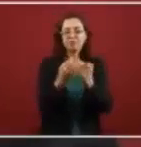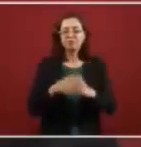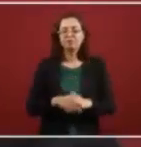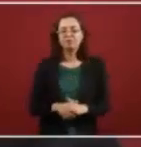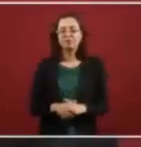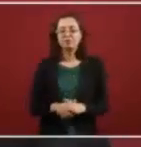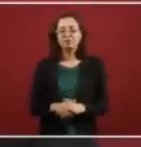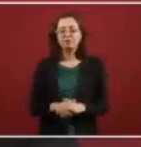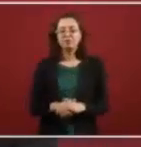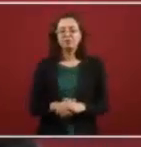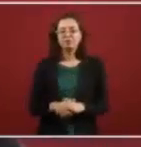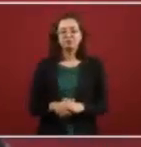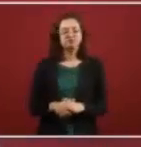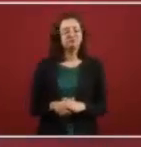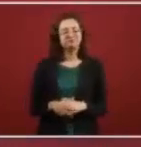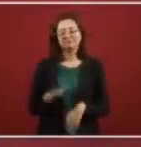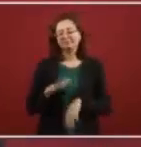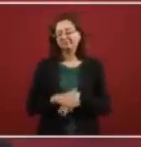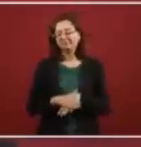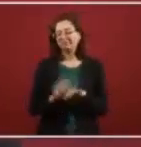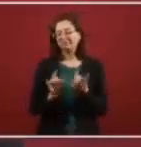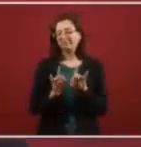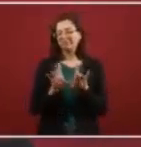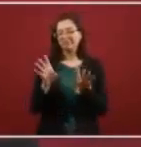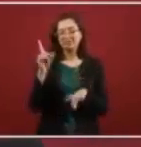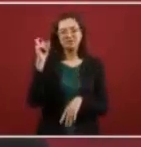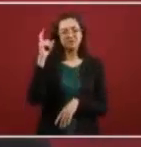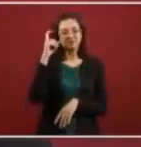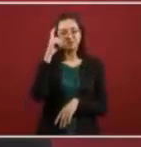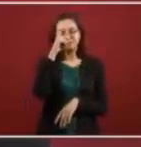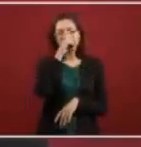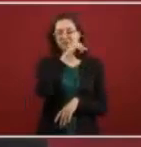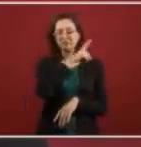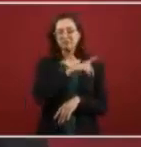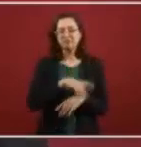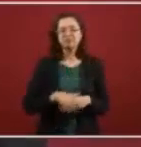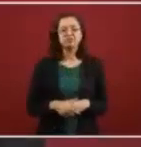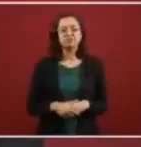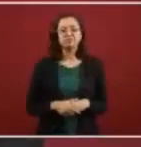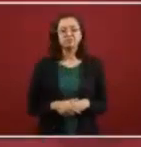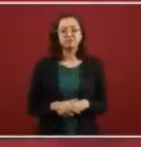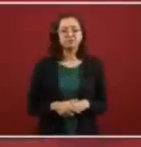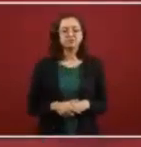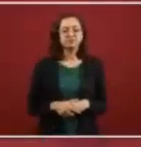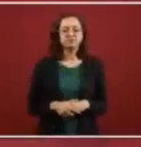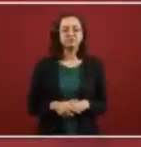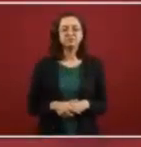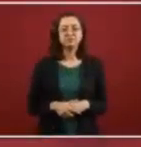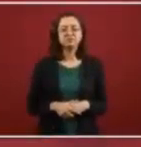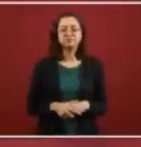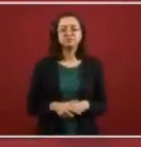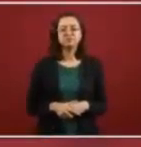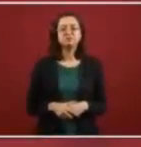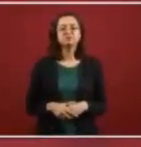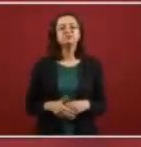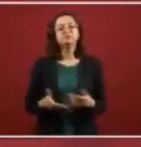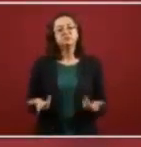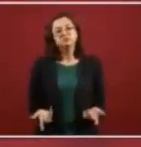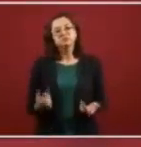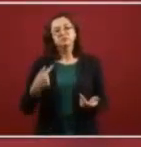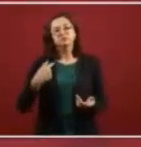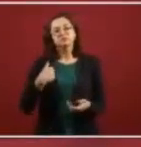soy por el momento por supuesto hablamos con paraguay